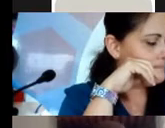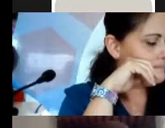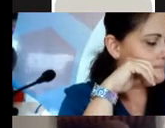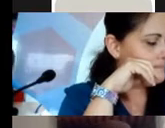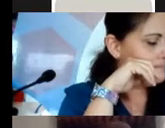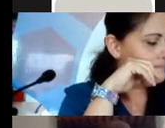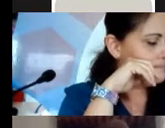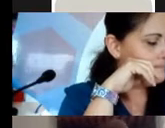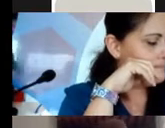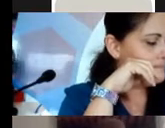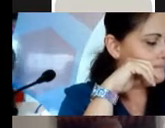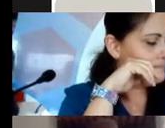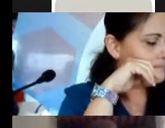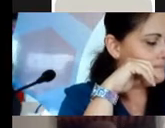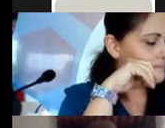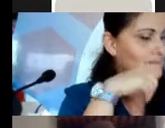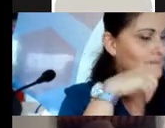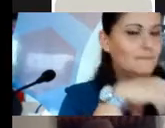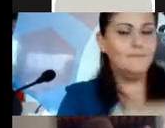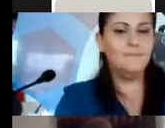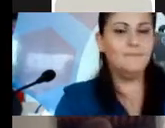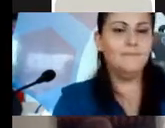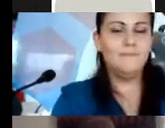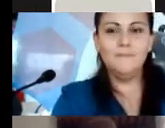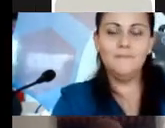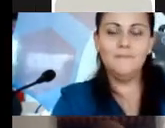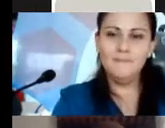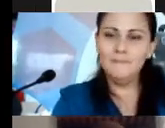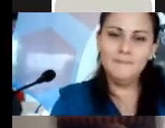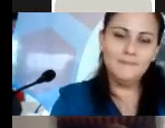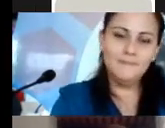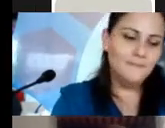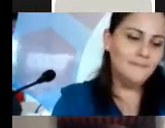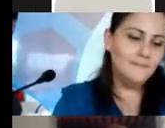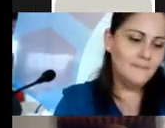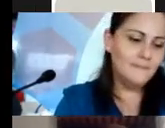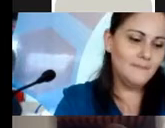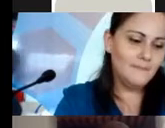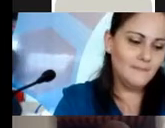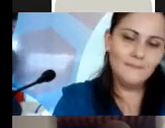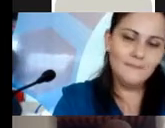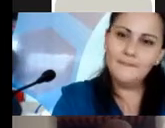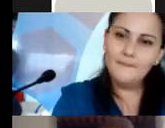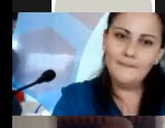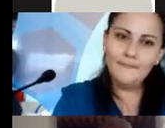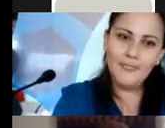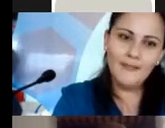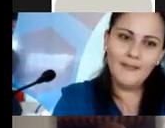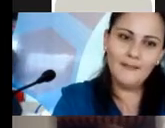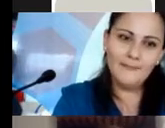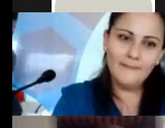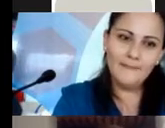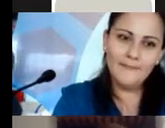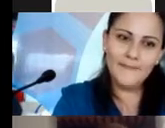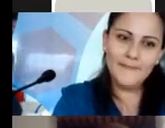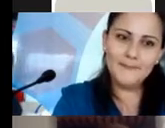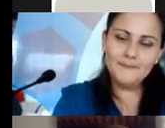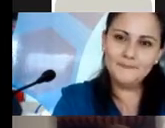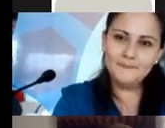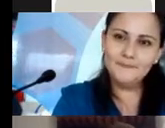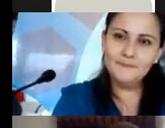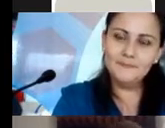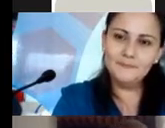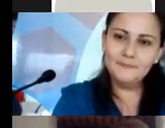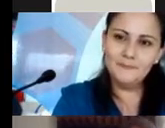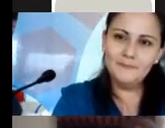utilizamos este pliego. Y ojalá en América Latina y gente de otros países donde todavía sigue la mega cultura del aluminio, entiendan este concepto